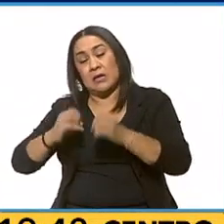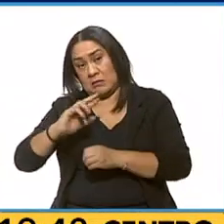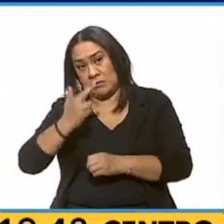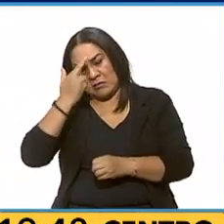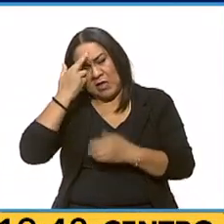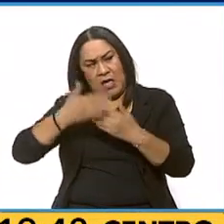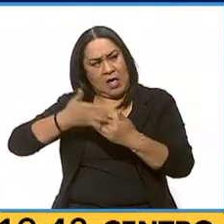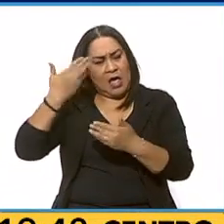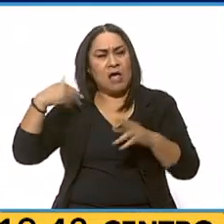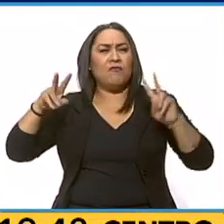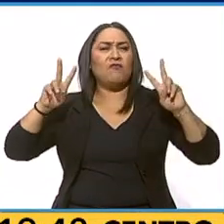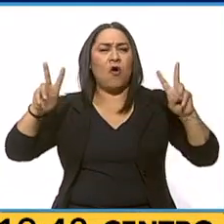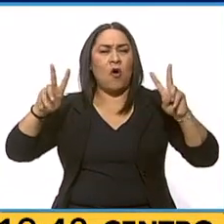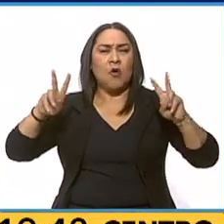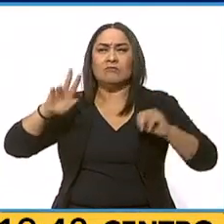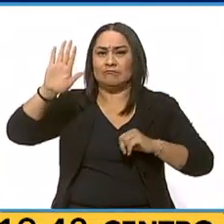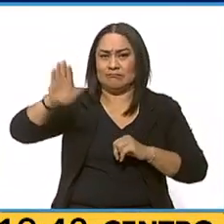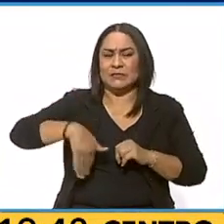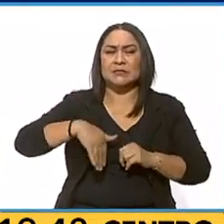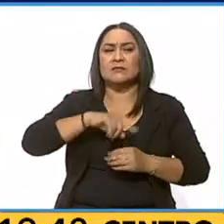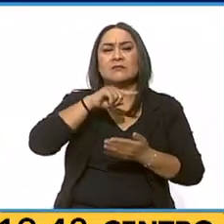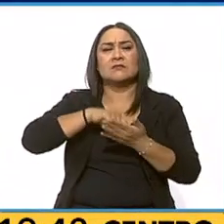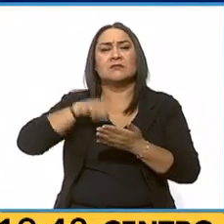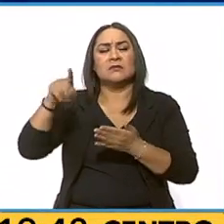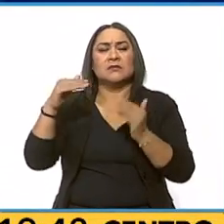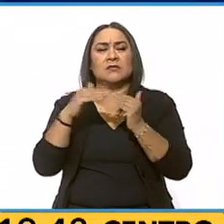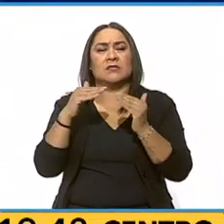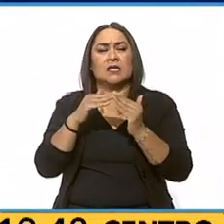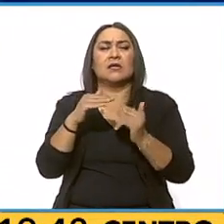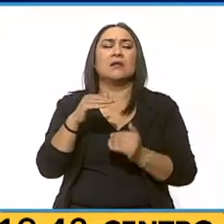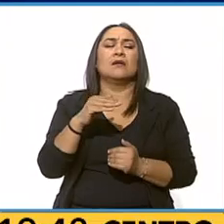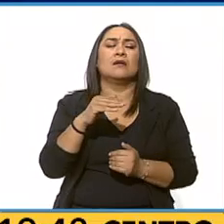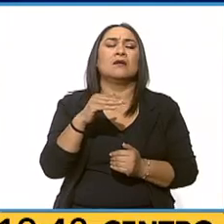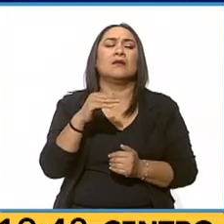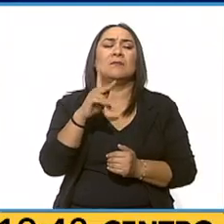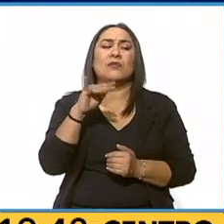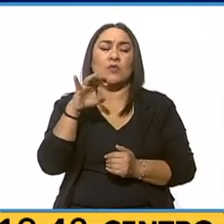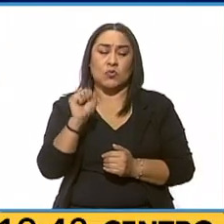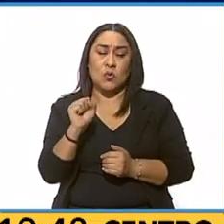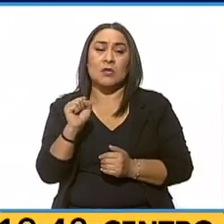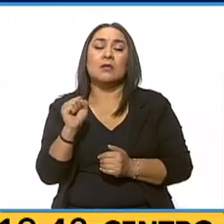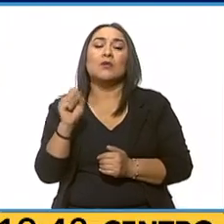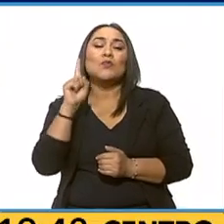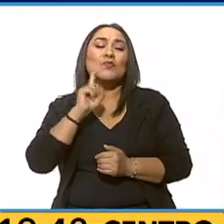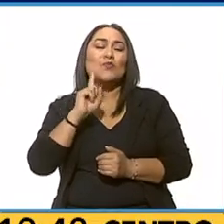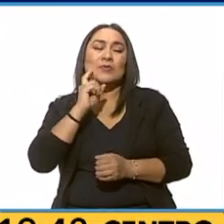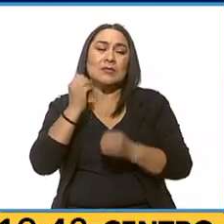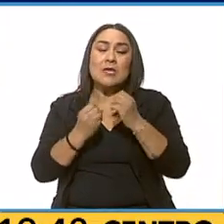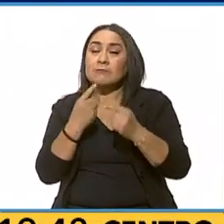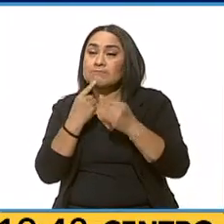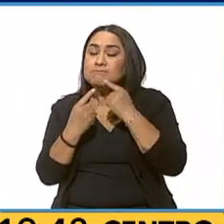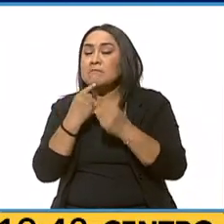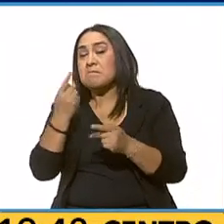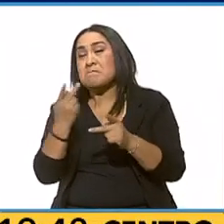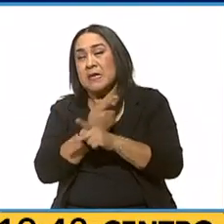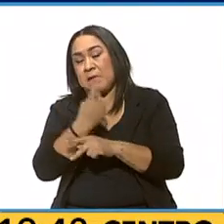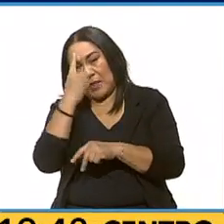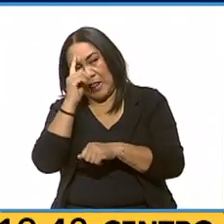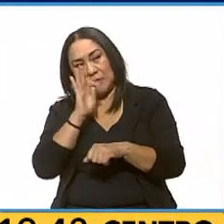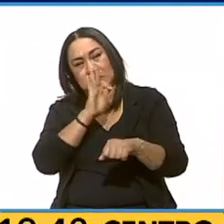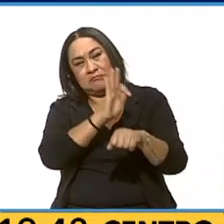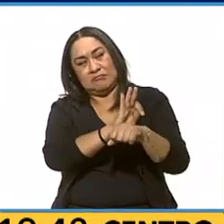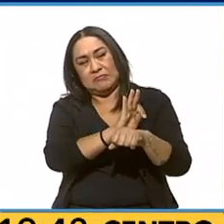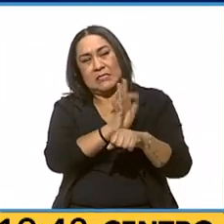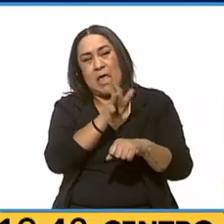ahí en Los Pinos al presidente de la Corte, entonces Mariano Azuela, y le dijo, debemos proceder en el desafuero en contra de